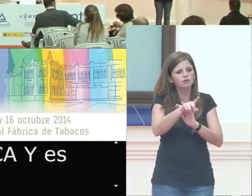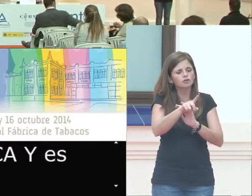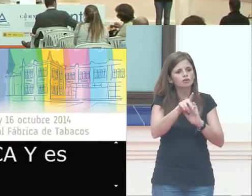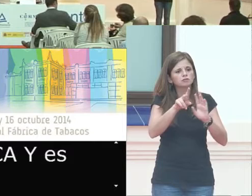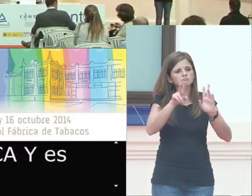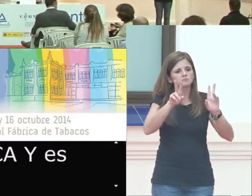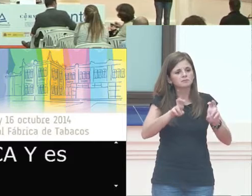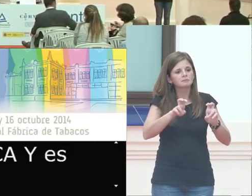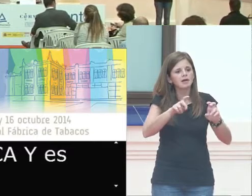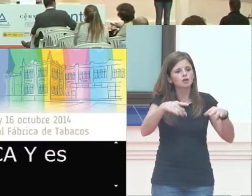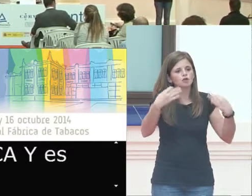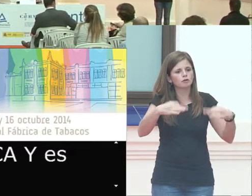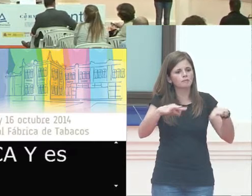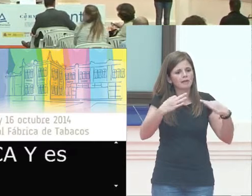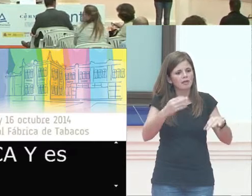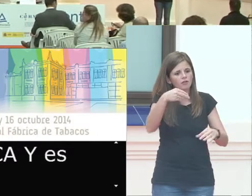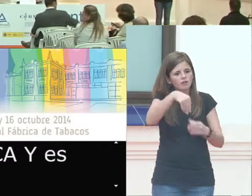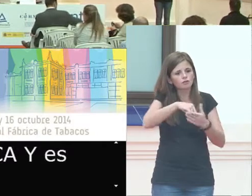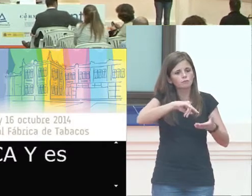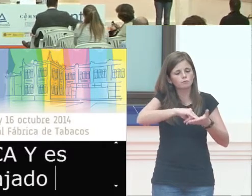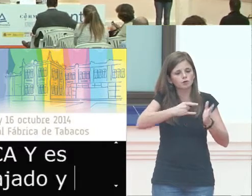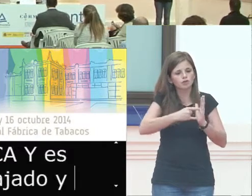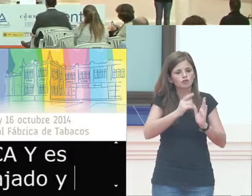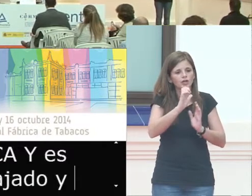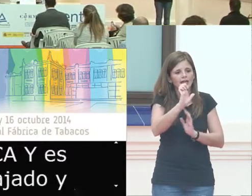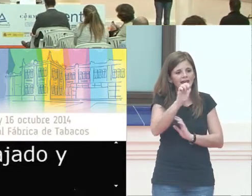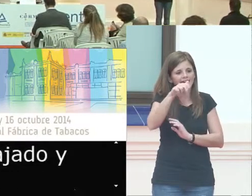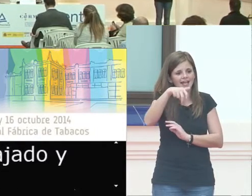la normalización el proyecto de la EN